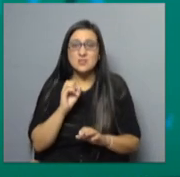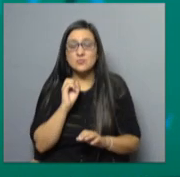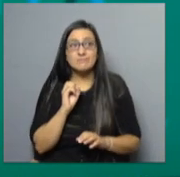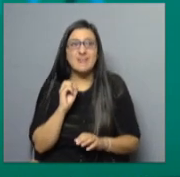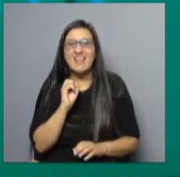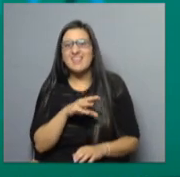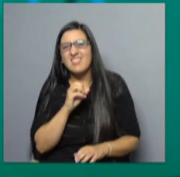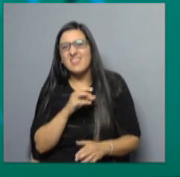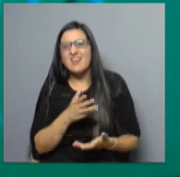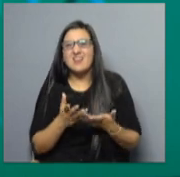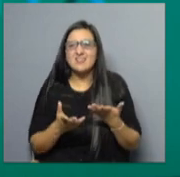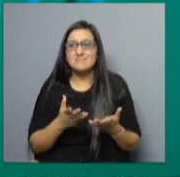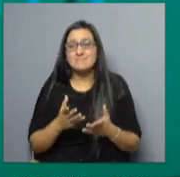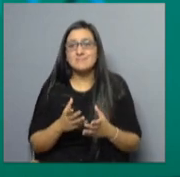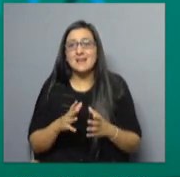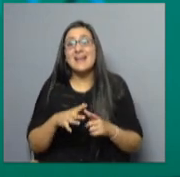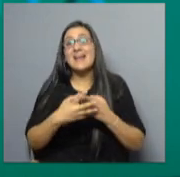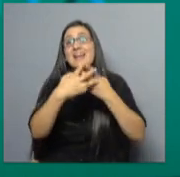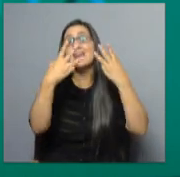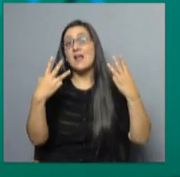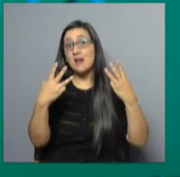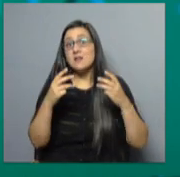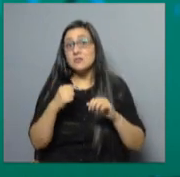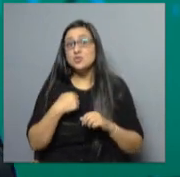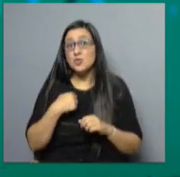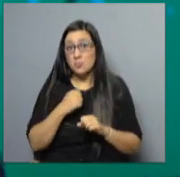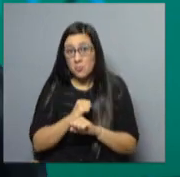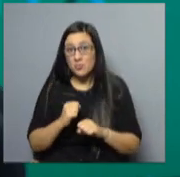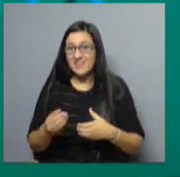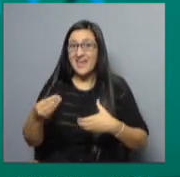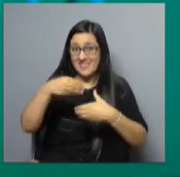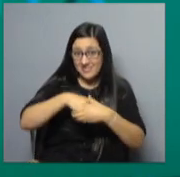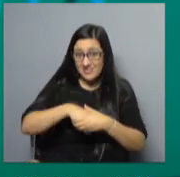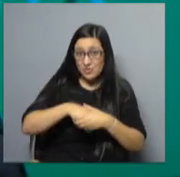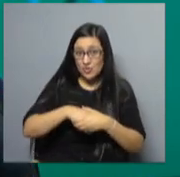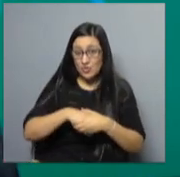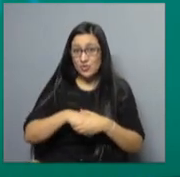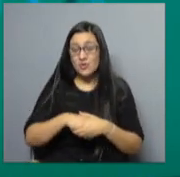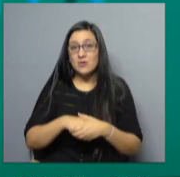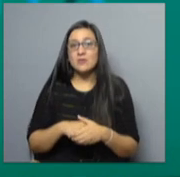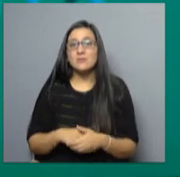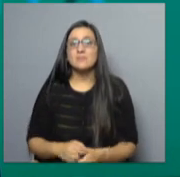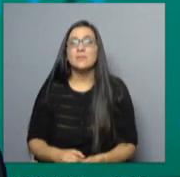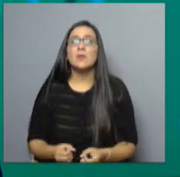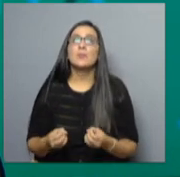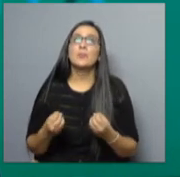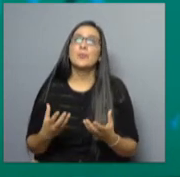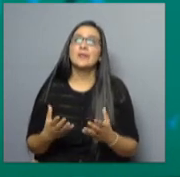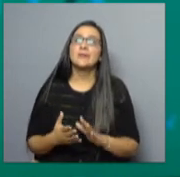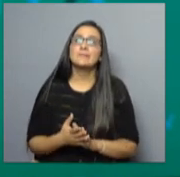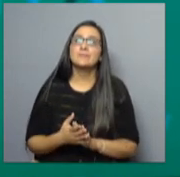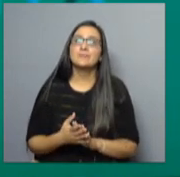abarcador incluso yo me puedo incluir en el reproche de más allá que hace diez años que no estoy en esto pero por qué porque